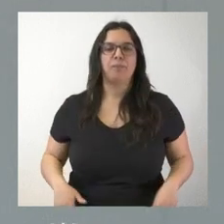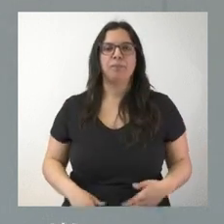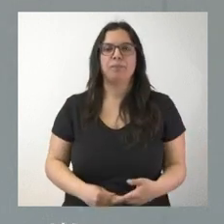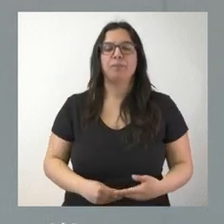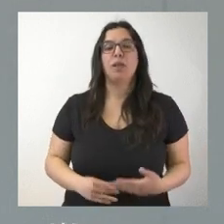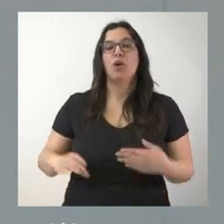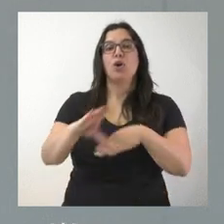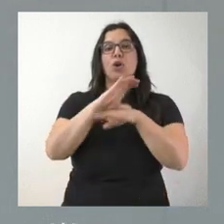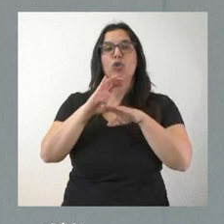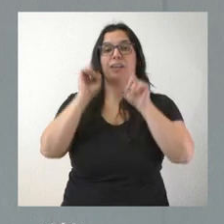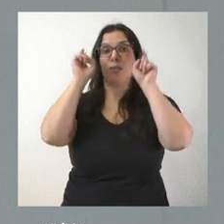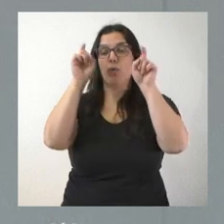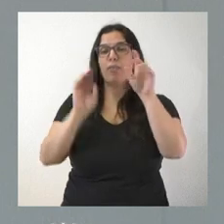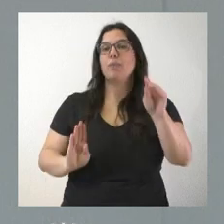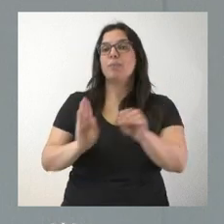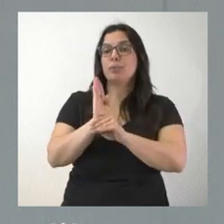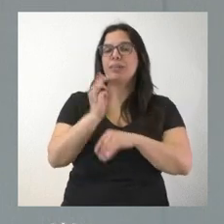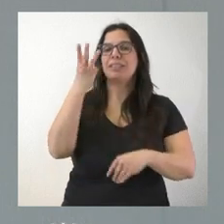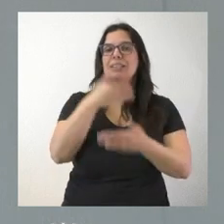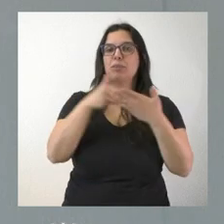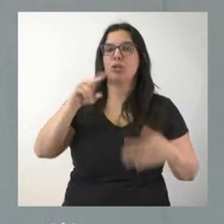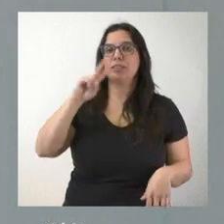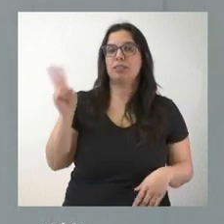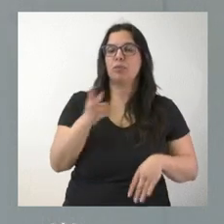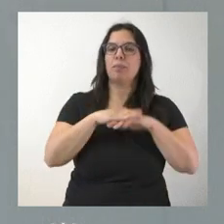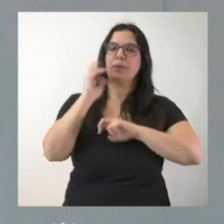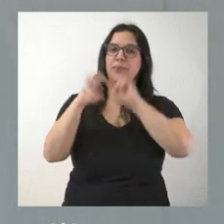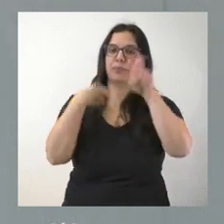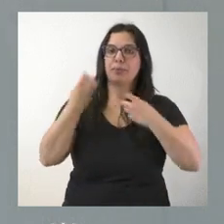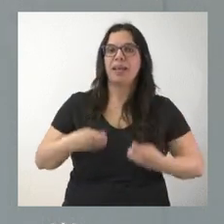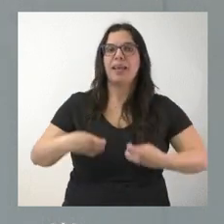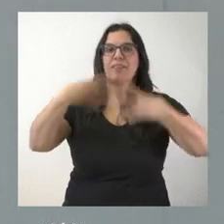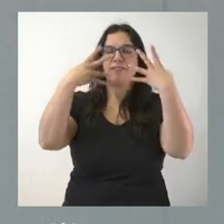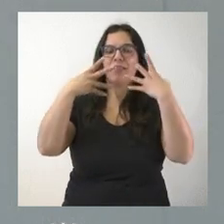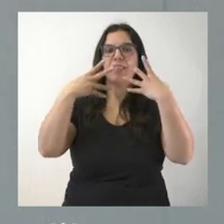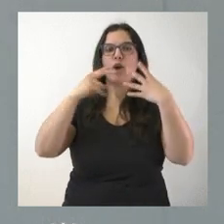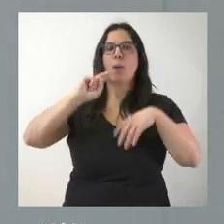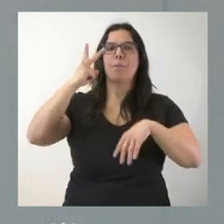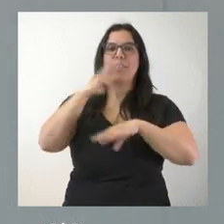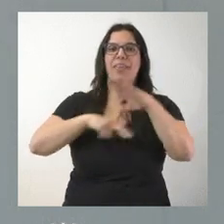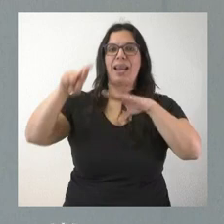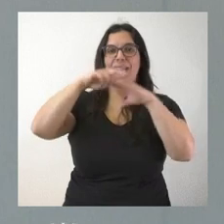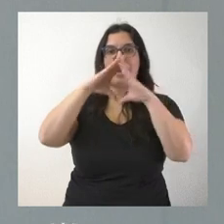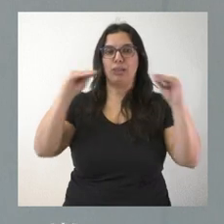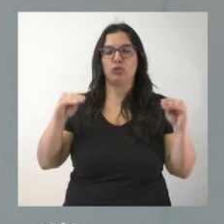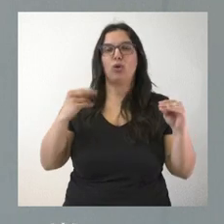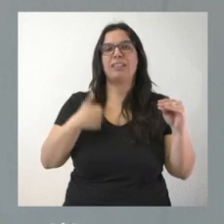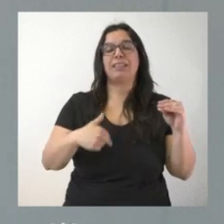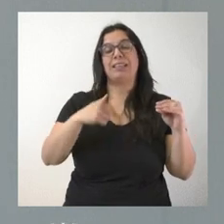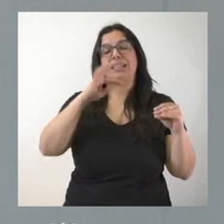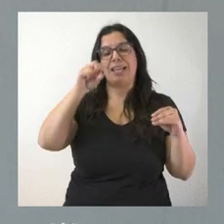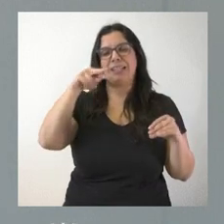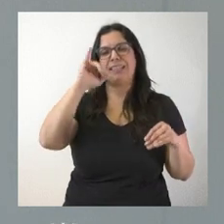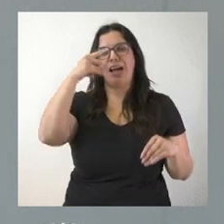consejería de Educación va a invertir 3 millones de euros en la rehabilitación del edificio vicerrector Santiago Hidalgo de Segovia